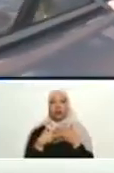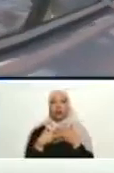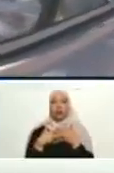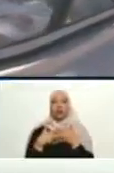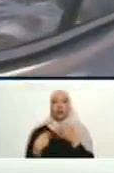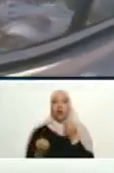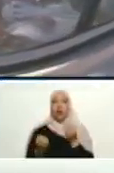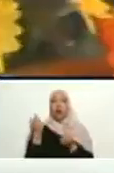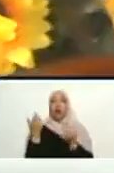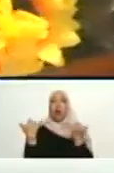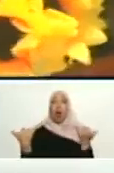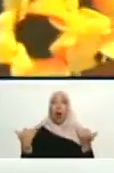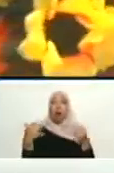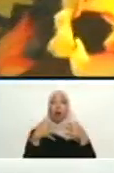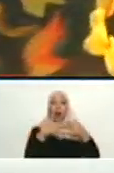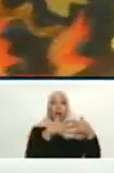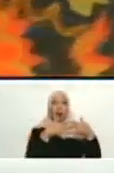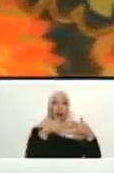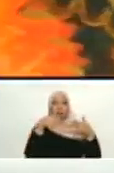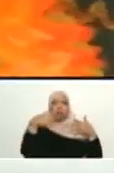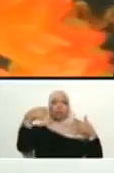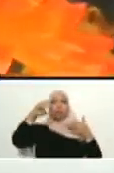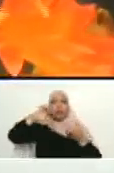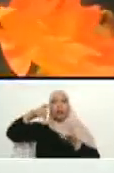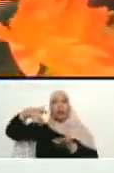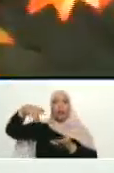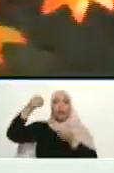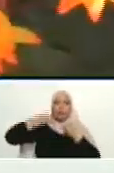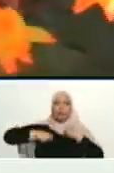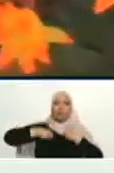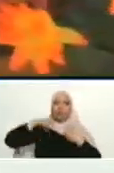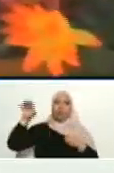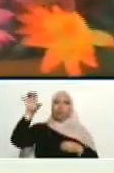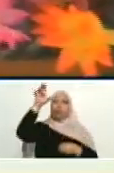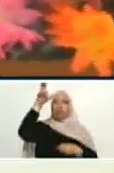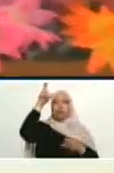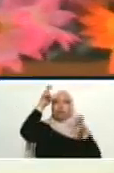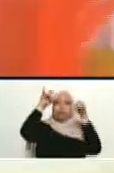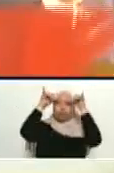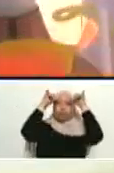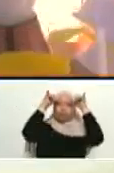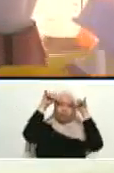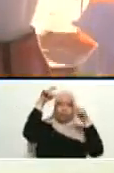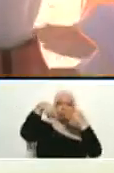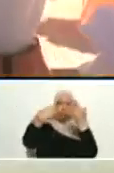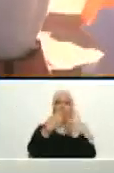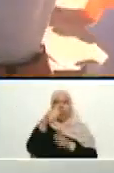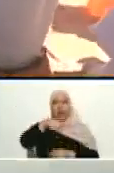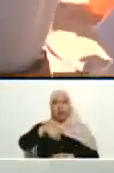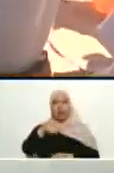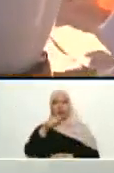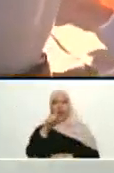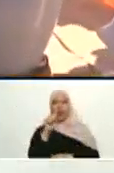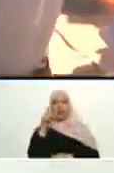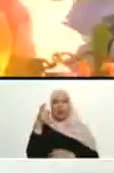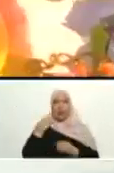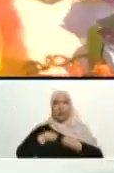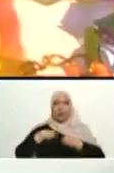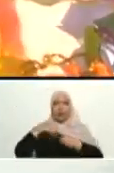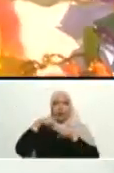Globos y ovnis. Bueno, que vengan los extraterrestres a Venezuela. Ahora que tenemos robot digital, Alfred